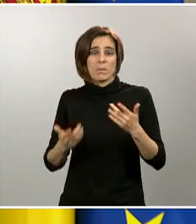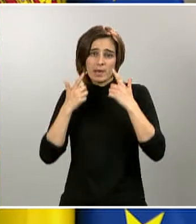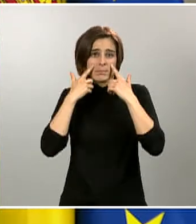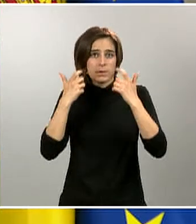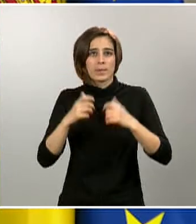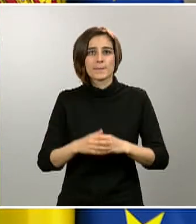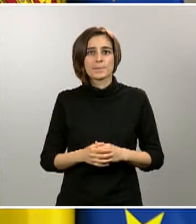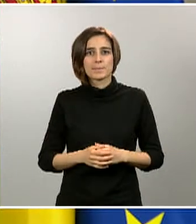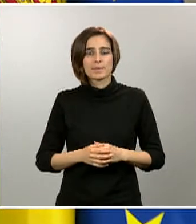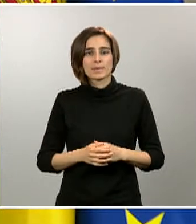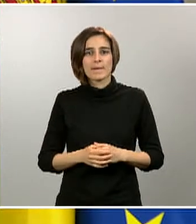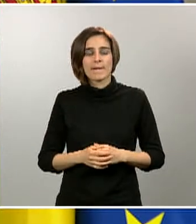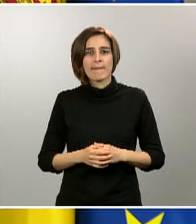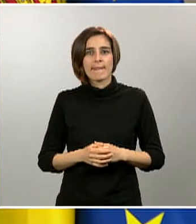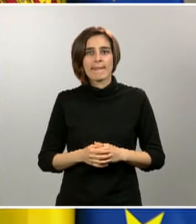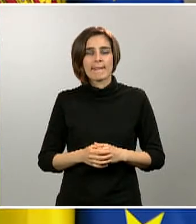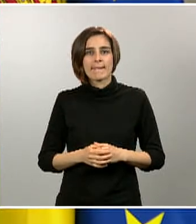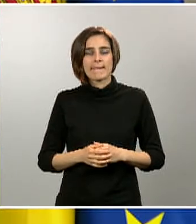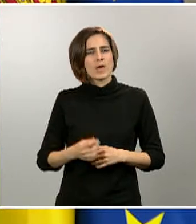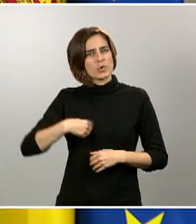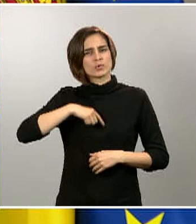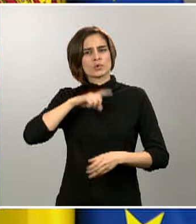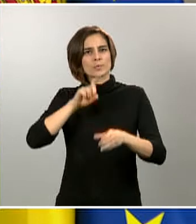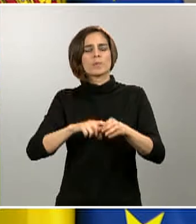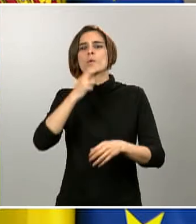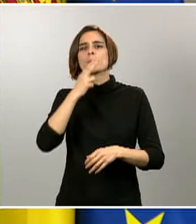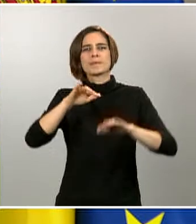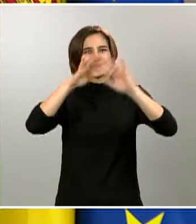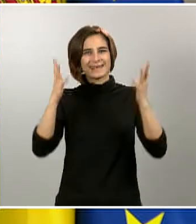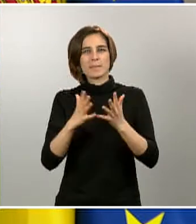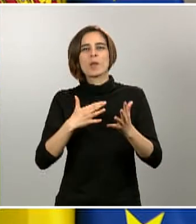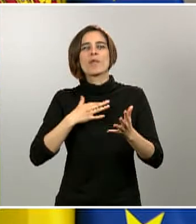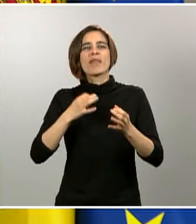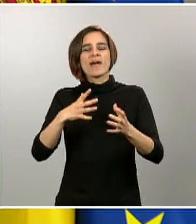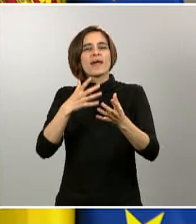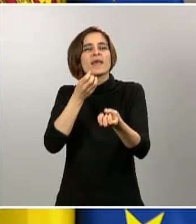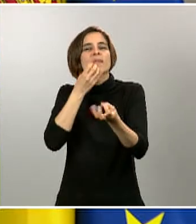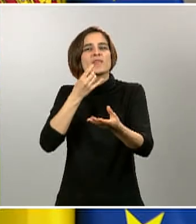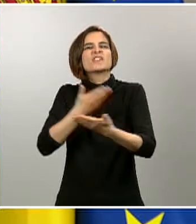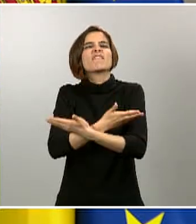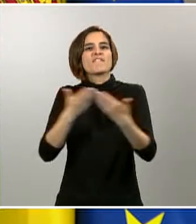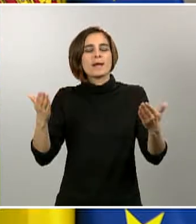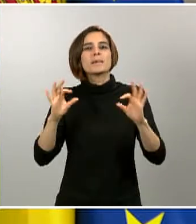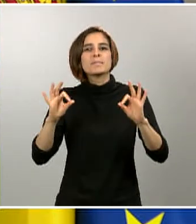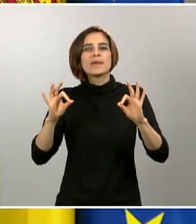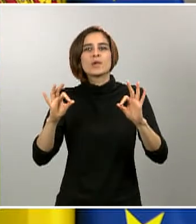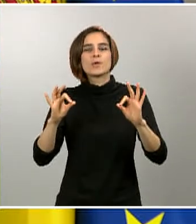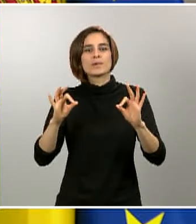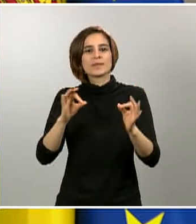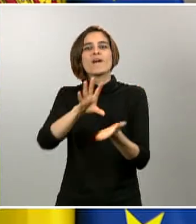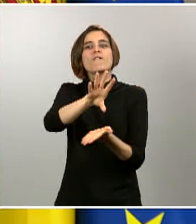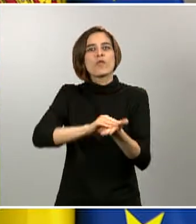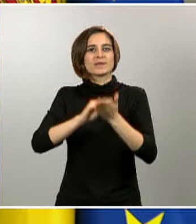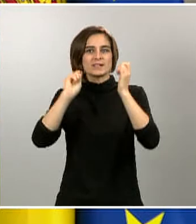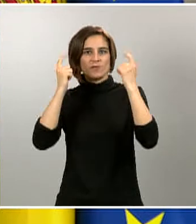internacionales en una epidemia de este tipo para proporcionar información fiable por los canales oficiales, que es por donde recibimos, por otra parte, la información que les